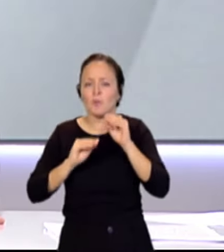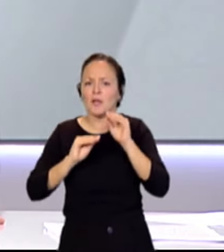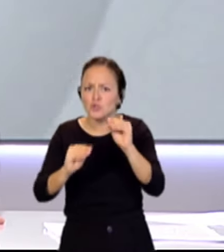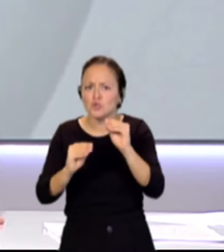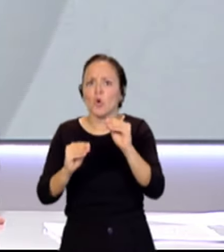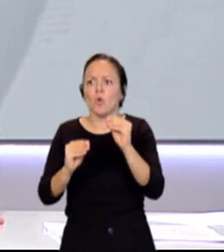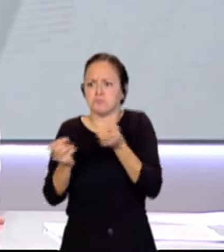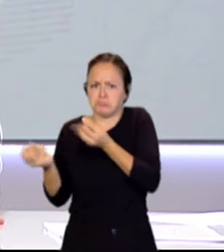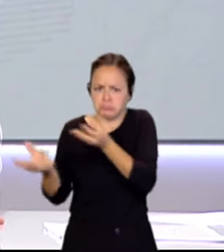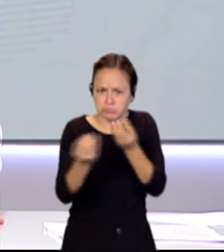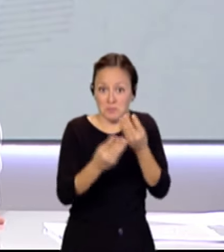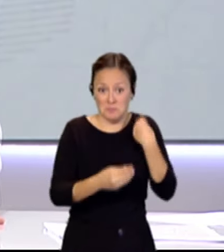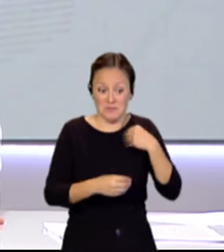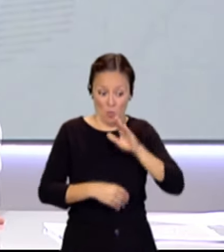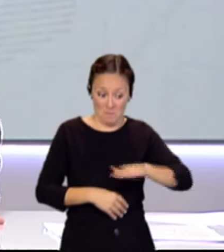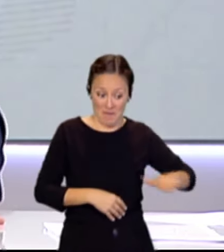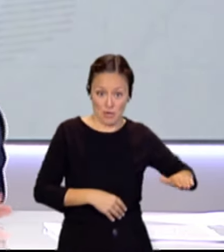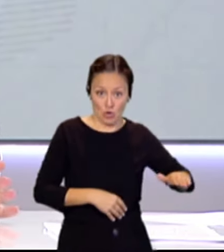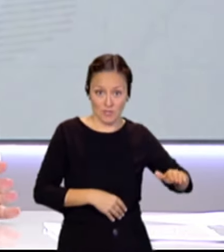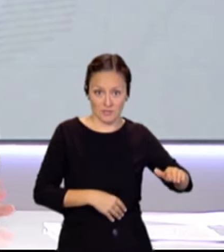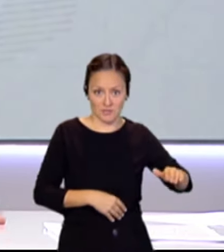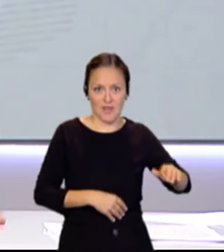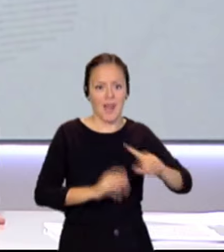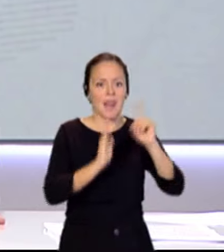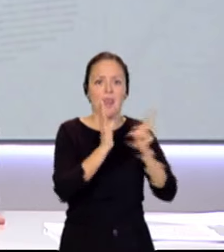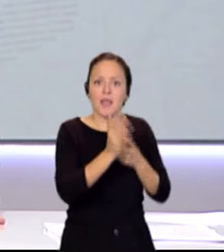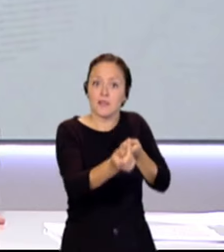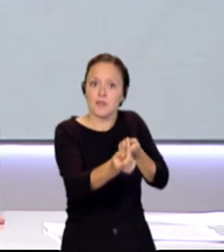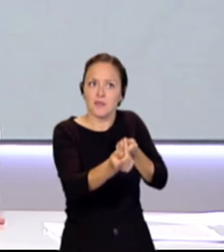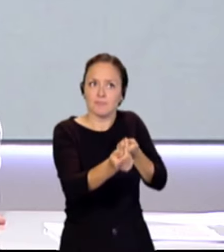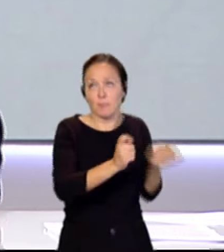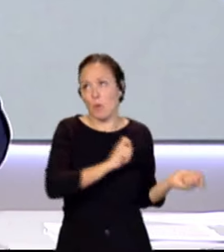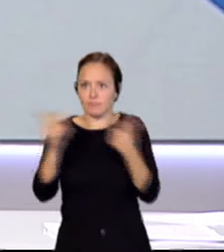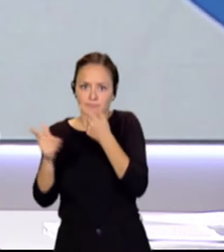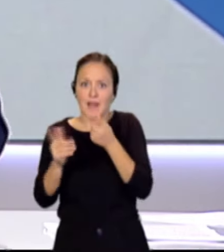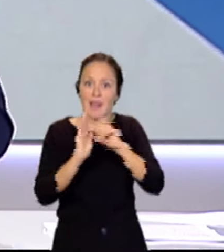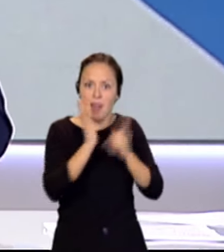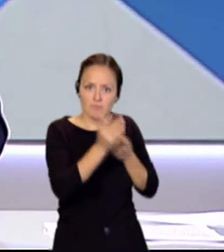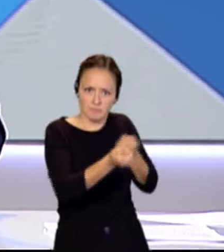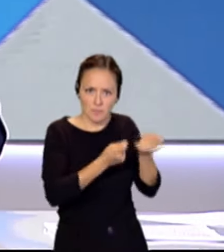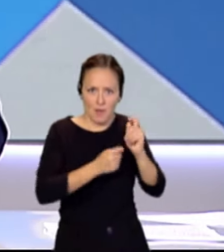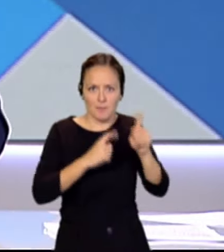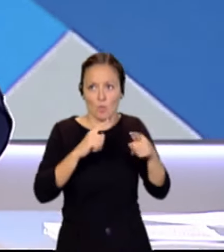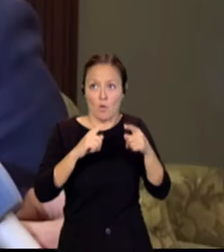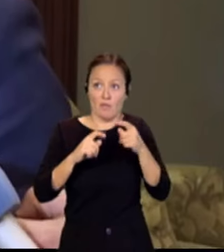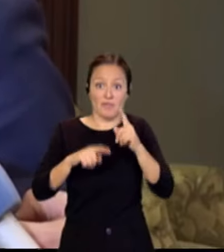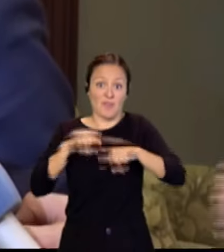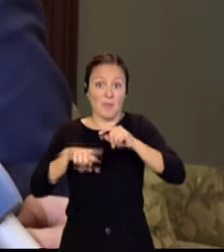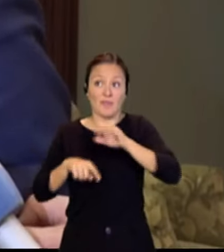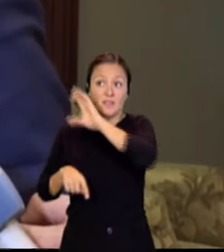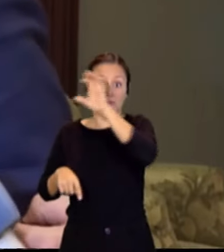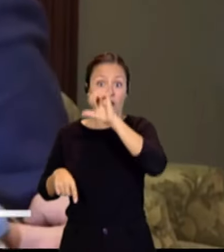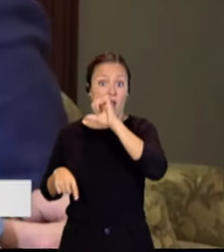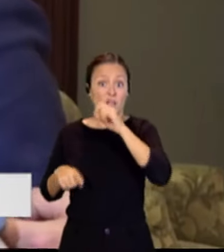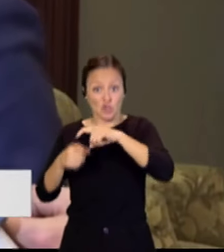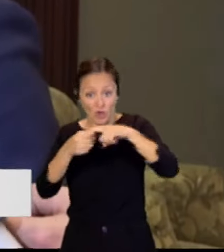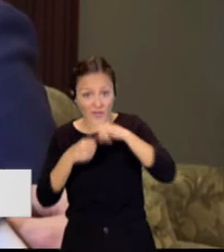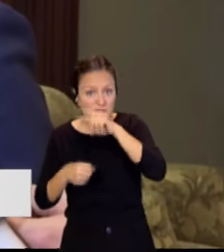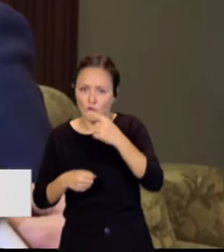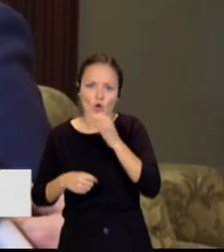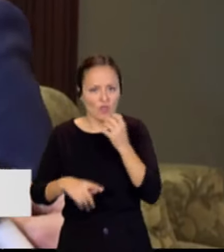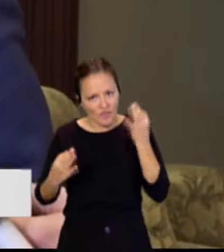que el reparto de los menores migrantes esté reglado por ley y no dependa de la solidaridad de otras regiones creo que el objetivo